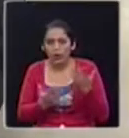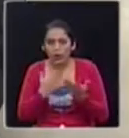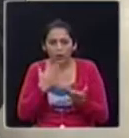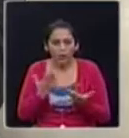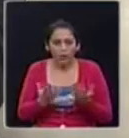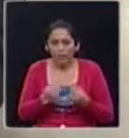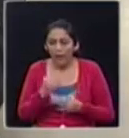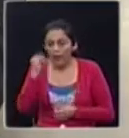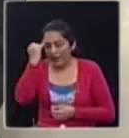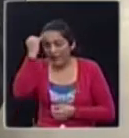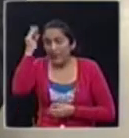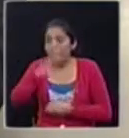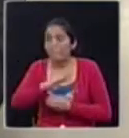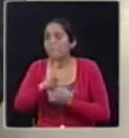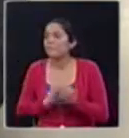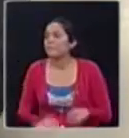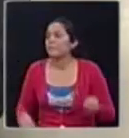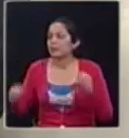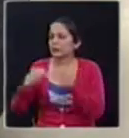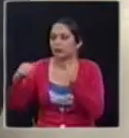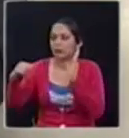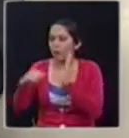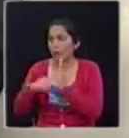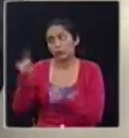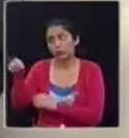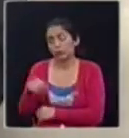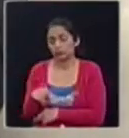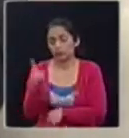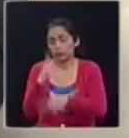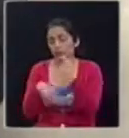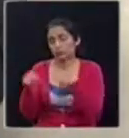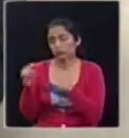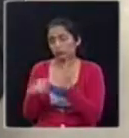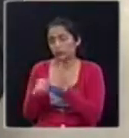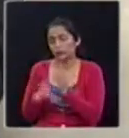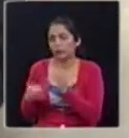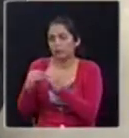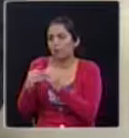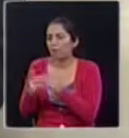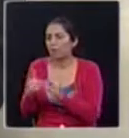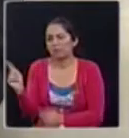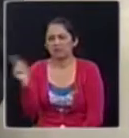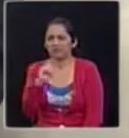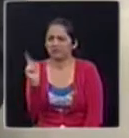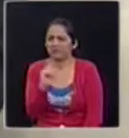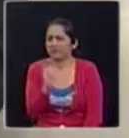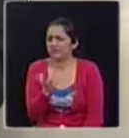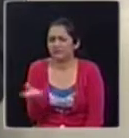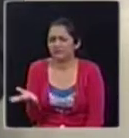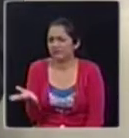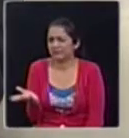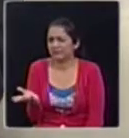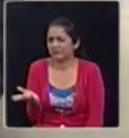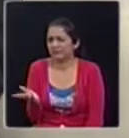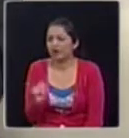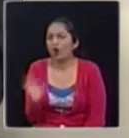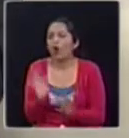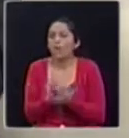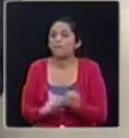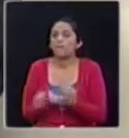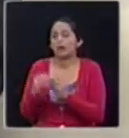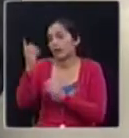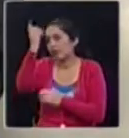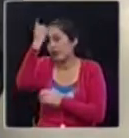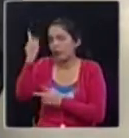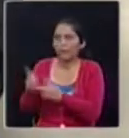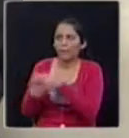importador por vía de impuestos y endeudándose. Si seguimos con ese modelo que no es sostenible, vamos a tener graves